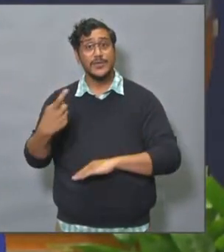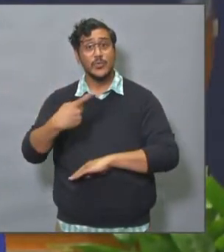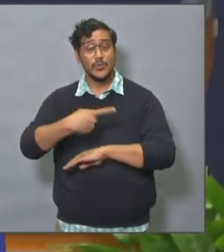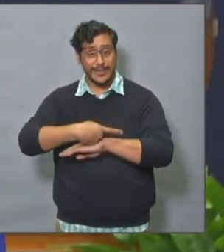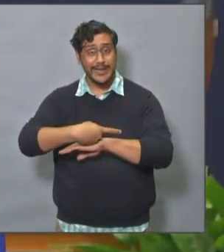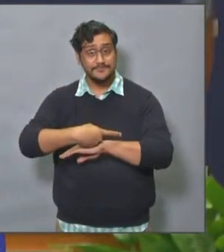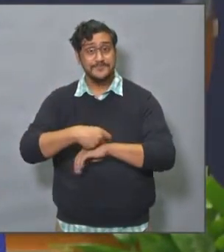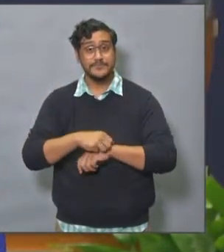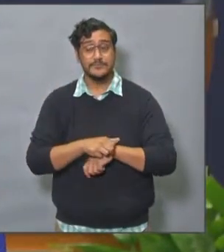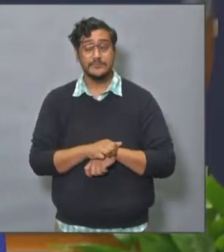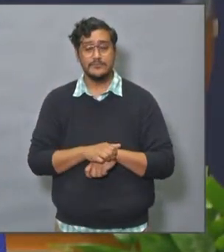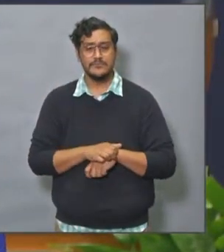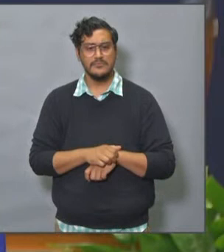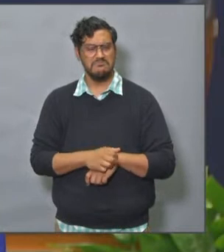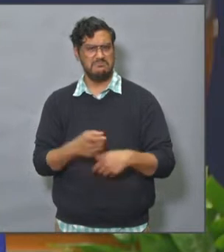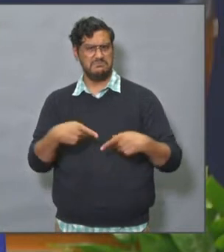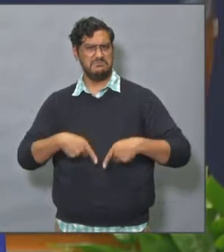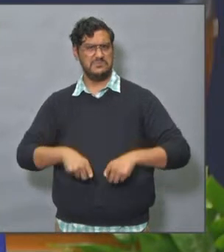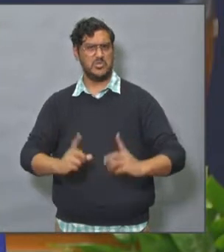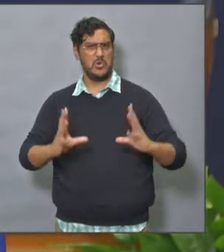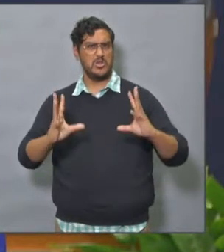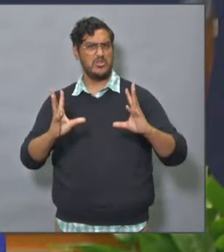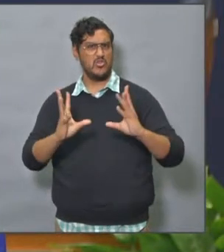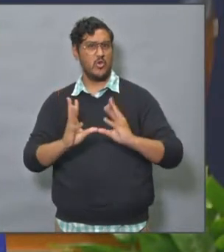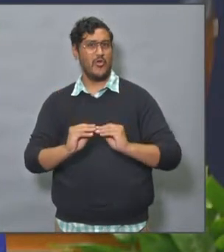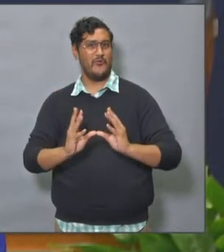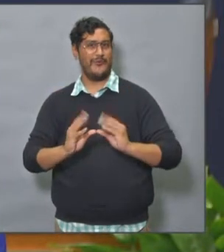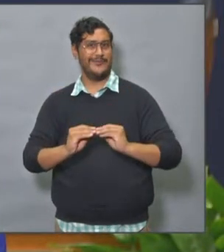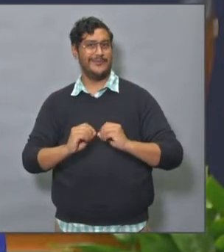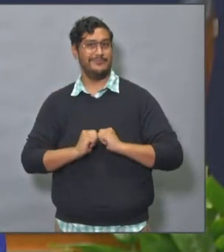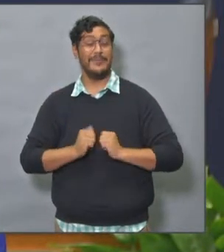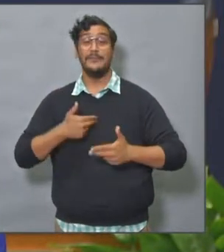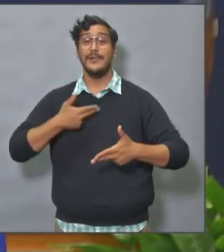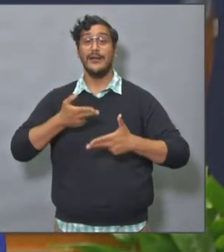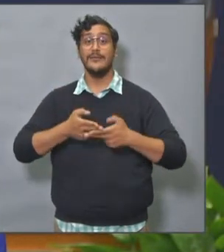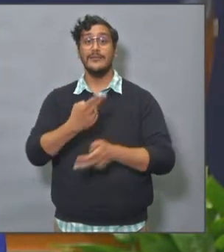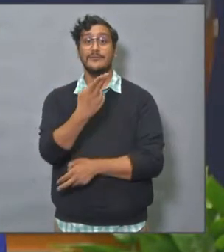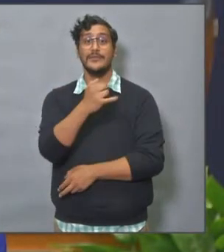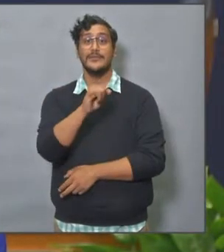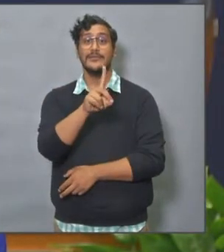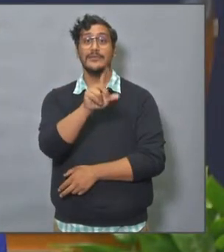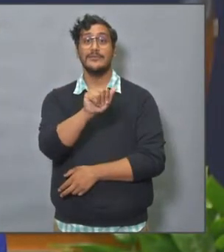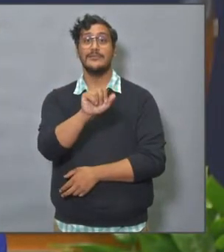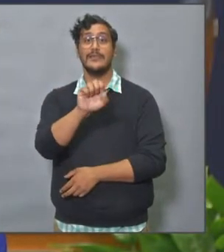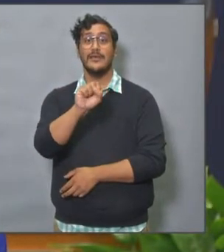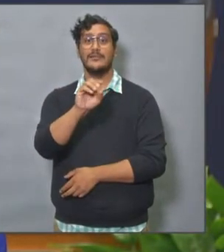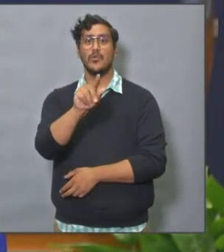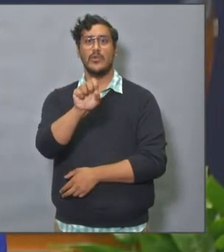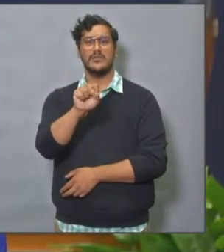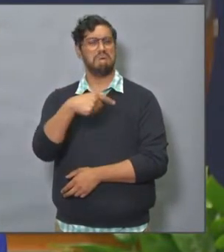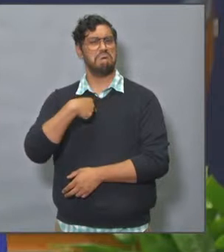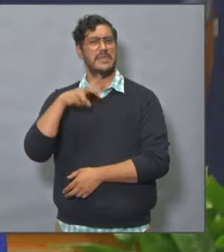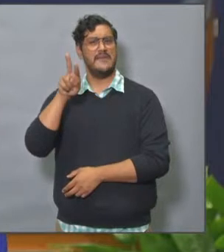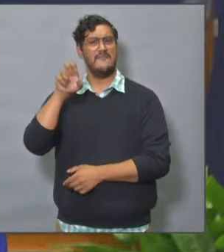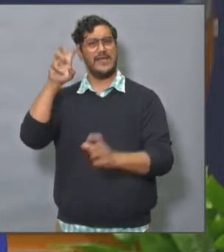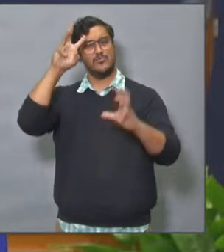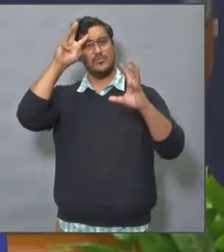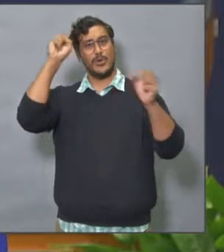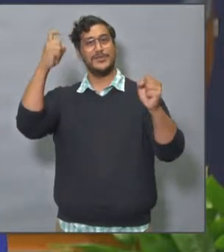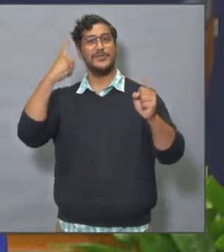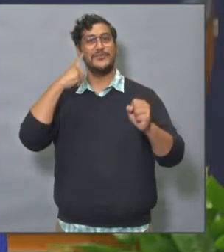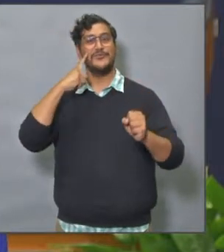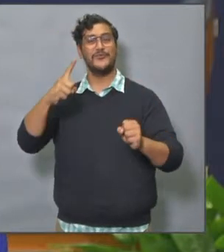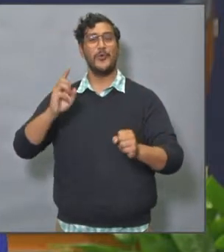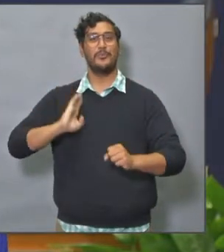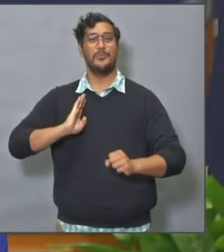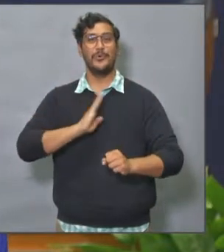acompañándonos ahora en esta conferencia de prensa. Mi nombre es Hilda Solís, soy la vicepresidente del Junto de